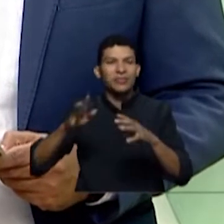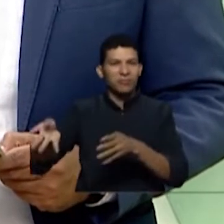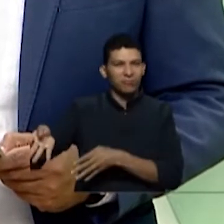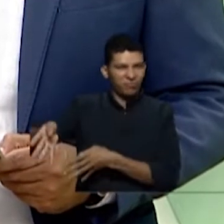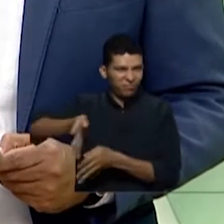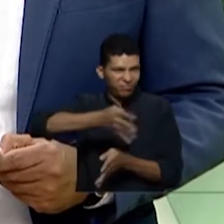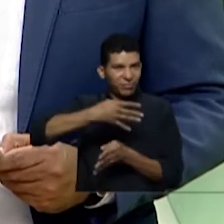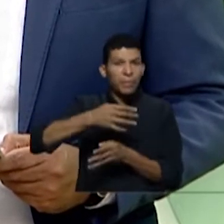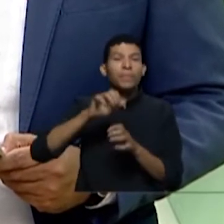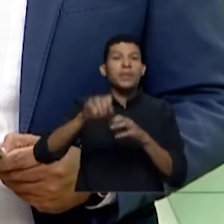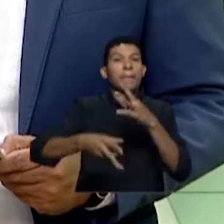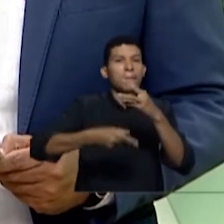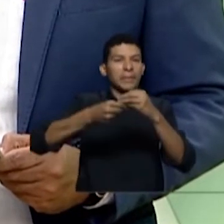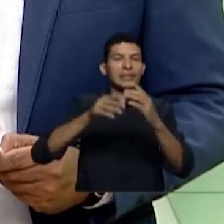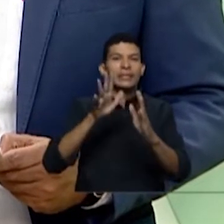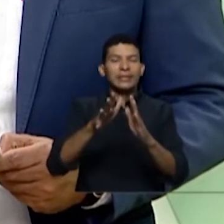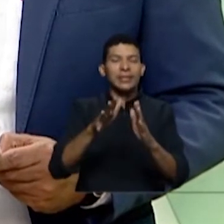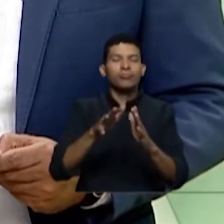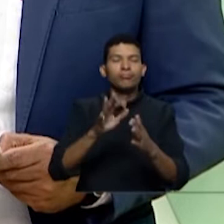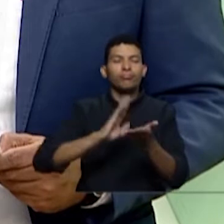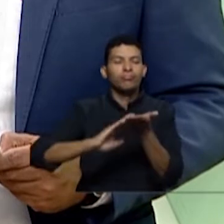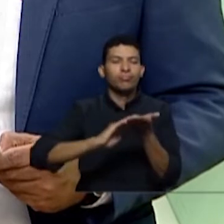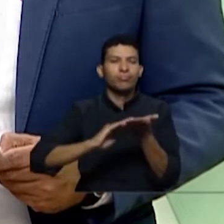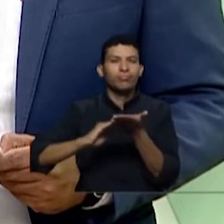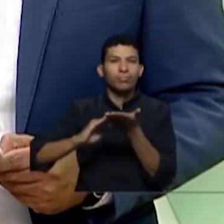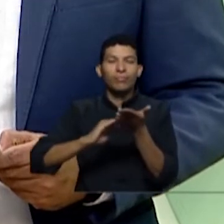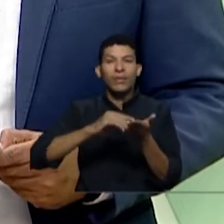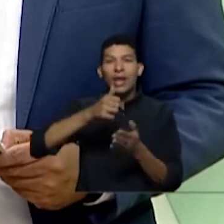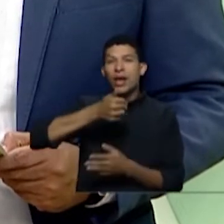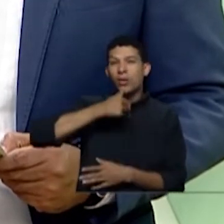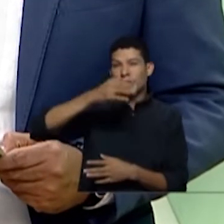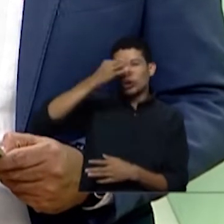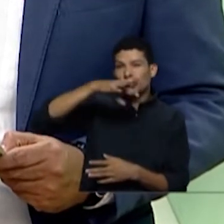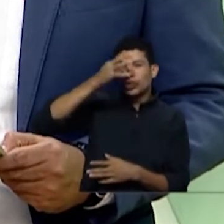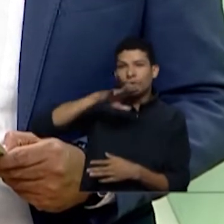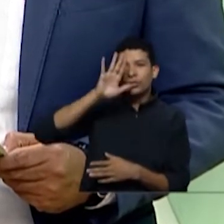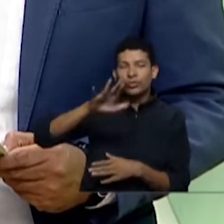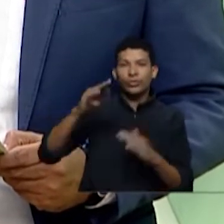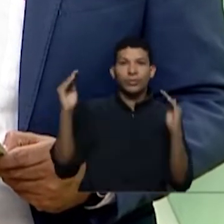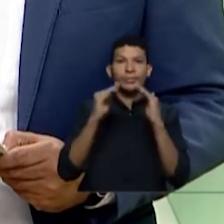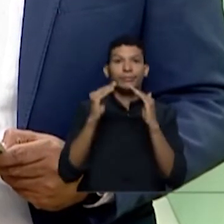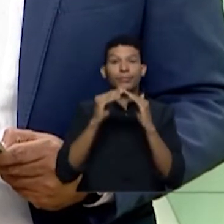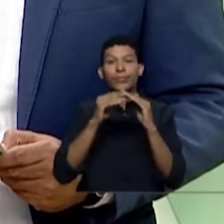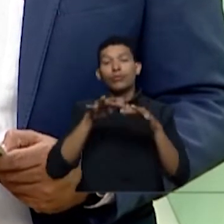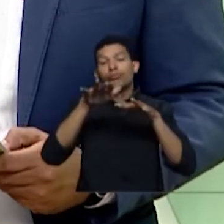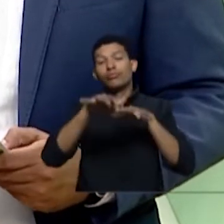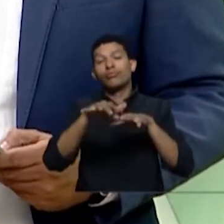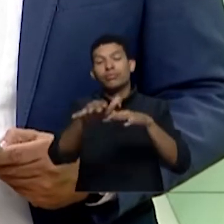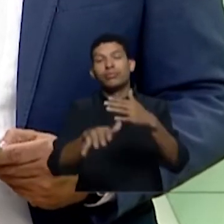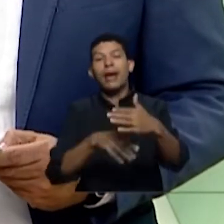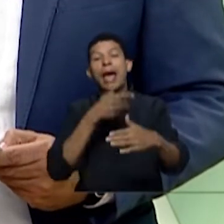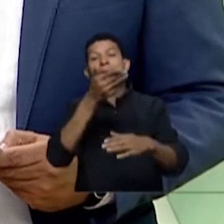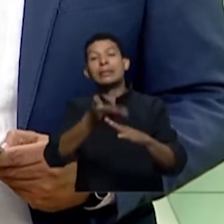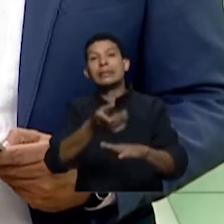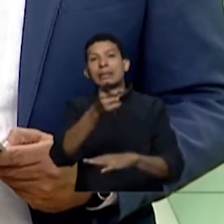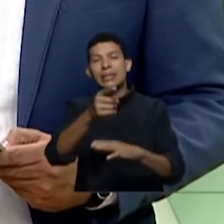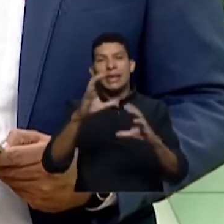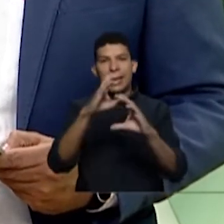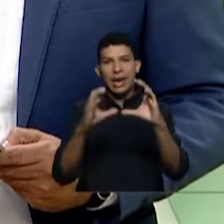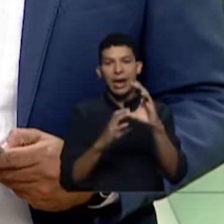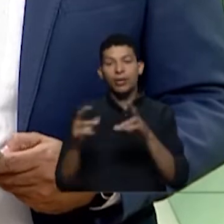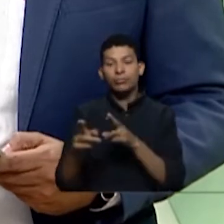para complementar el tratamiento de las aguas residuales domésticas que llegan al río Cauca y que son responsables de cerca de